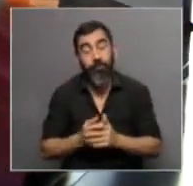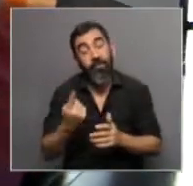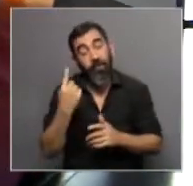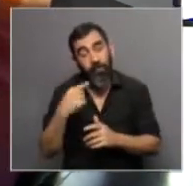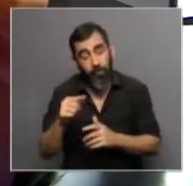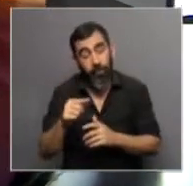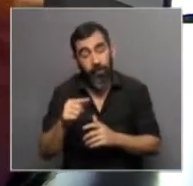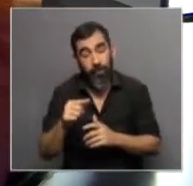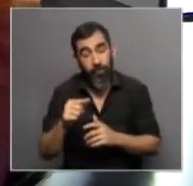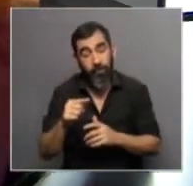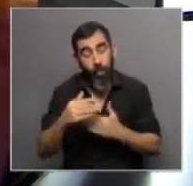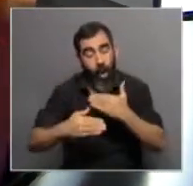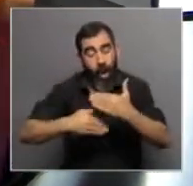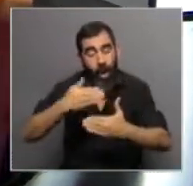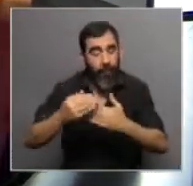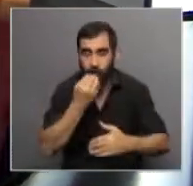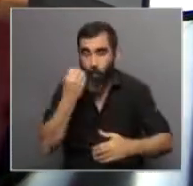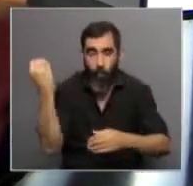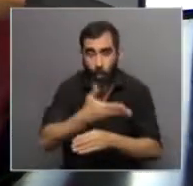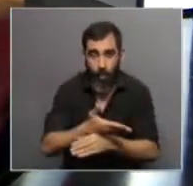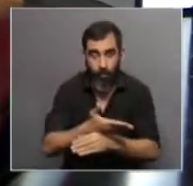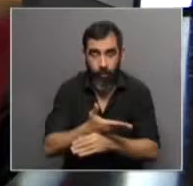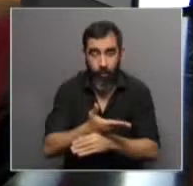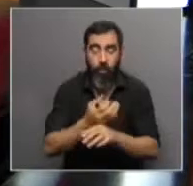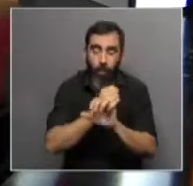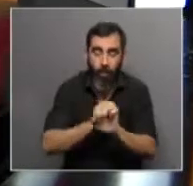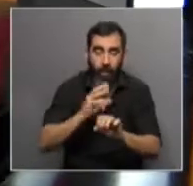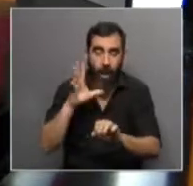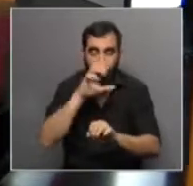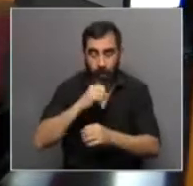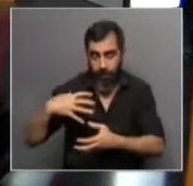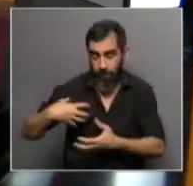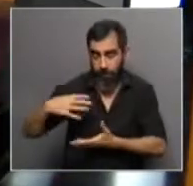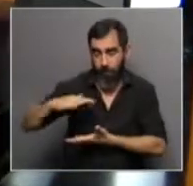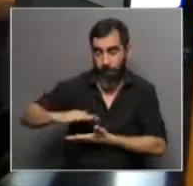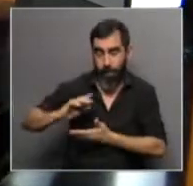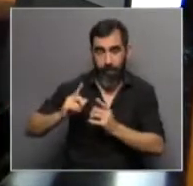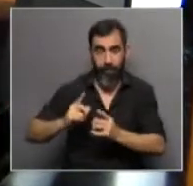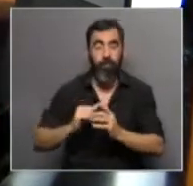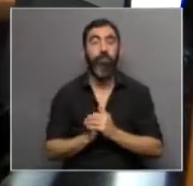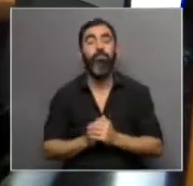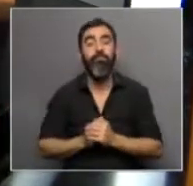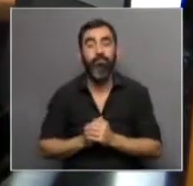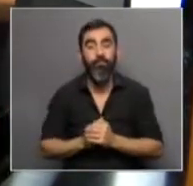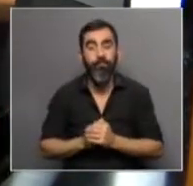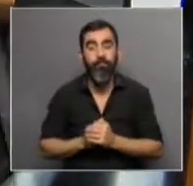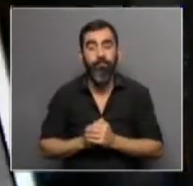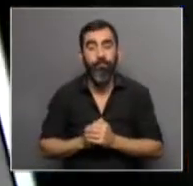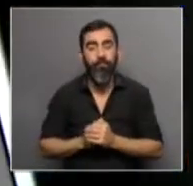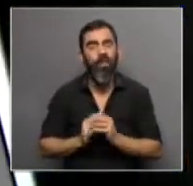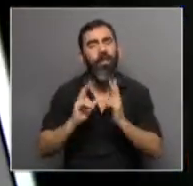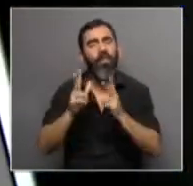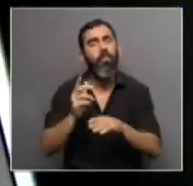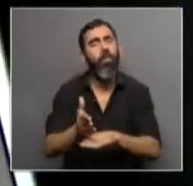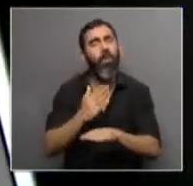sido un adelanto fantástico el poder conservar la mama y poder conservar los ganglios. Decíamos en el inicio,